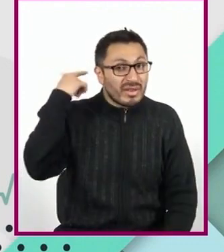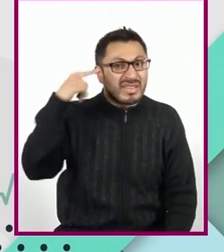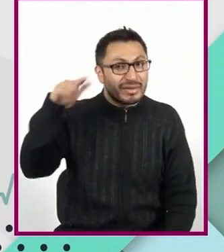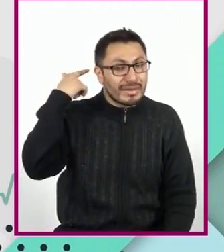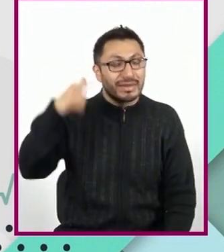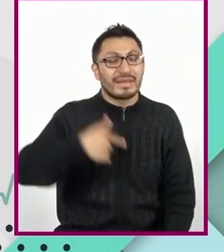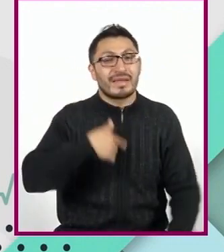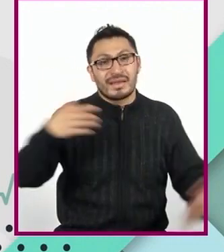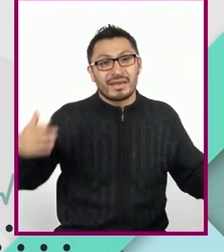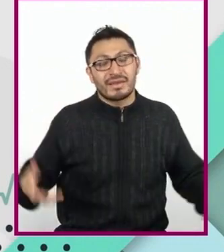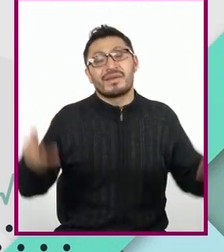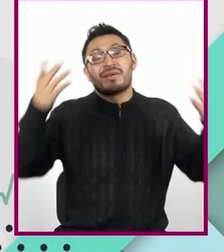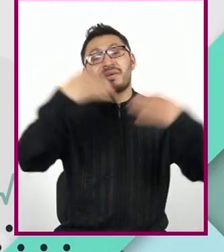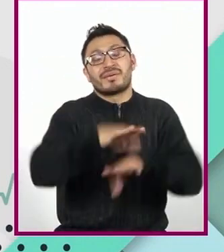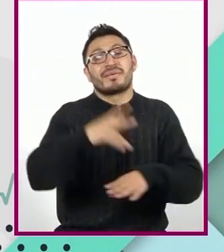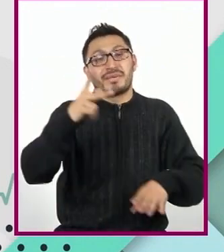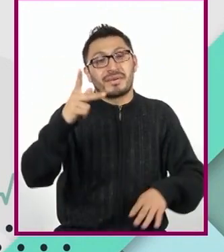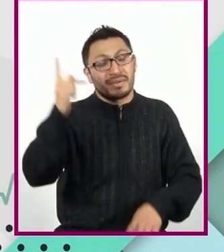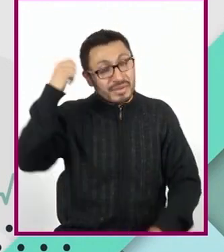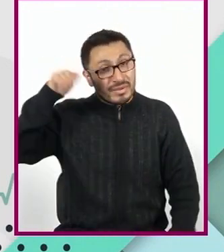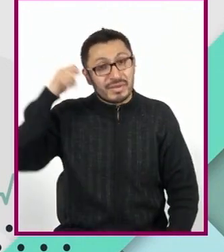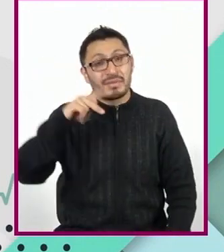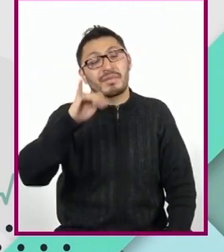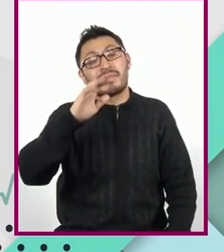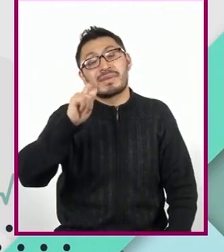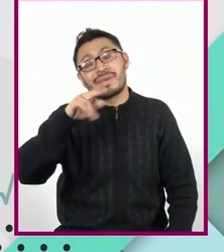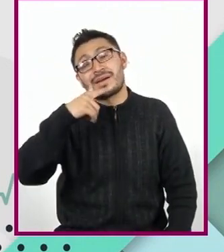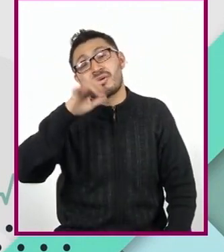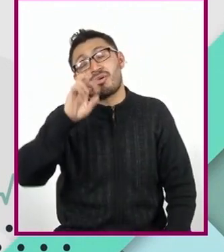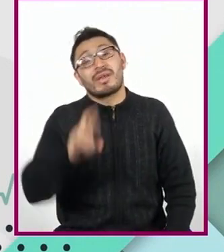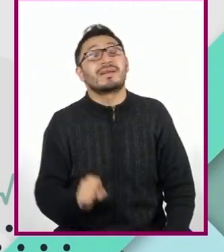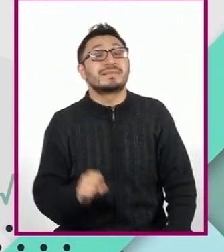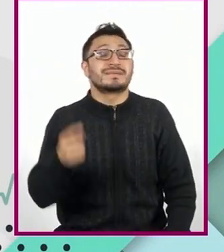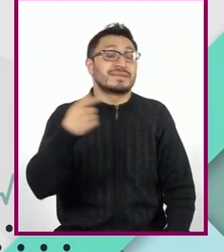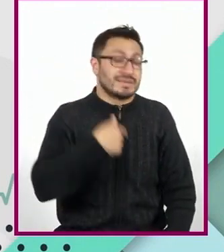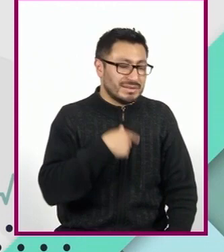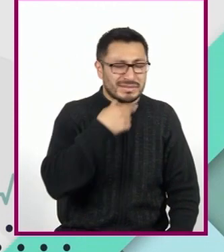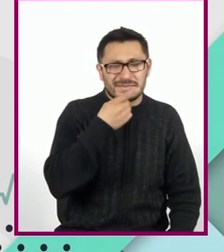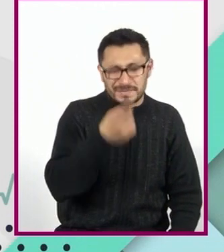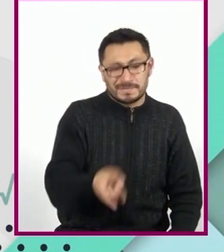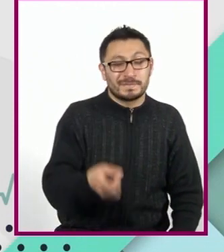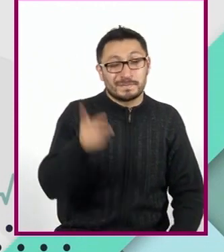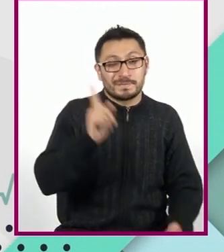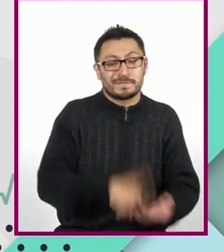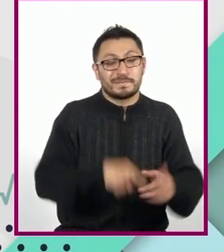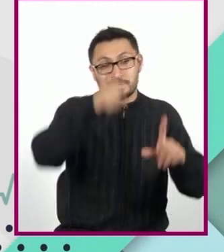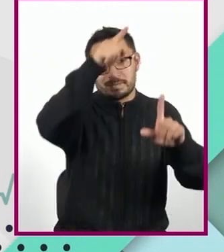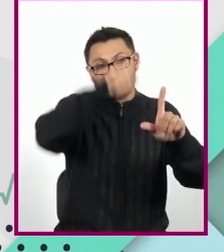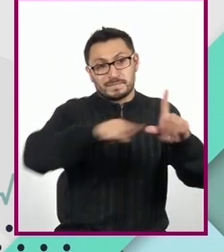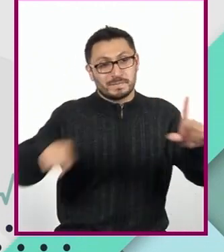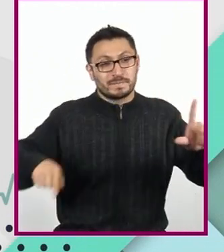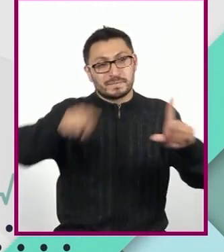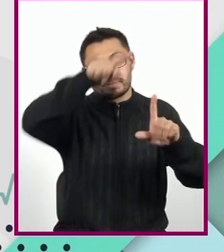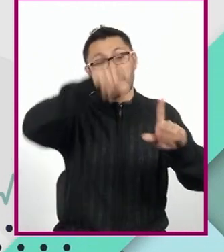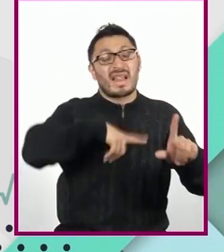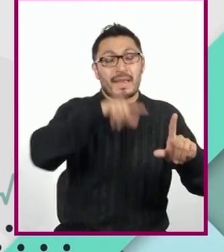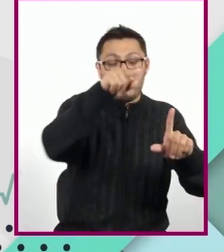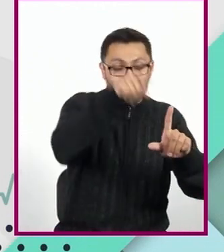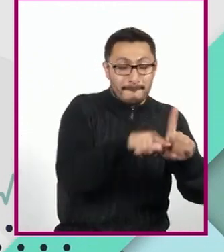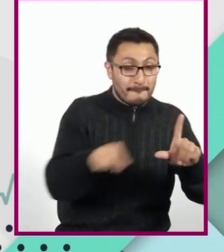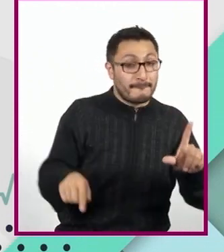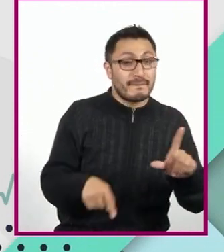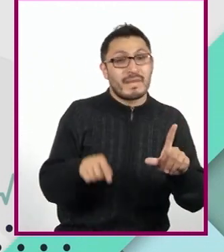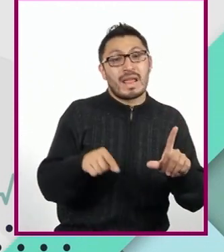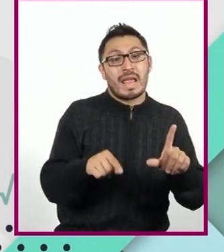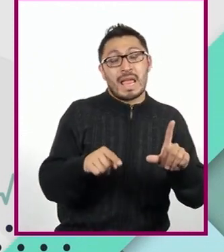yo les voy a hablar sobre el teorema de Pitágoras. Como sabemos, un triángulo rectángulo es aquel que tiene un ángulo recto